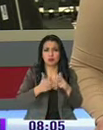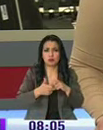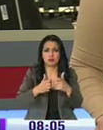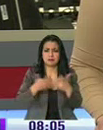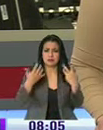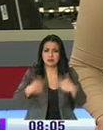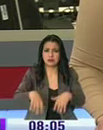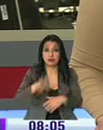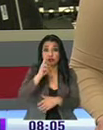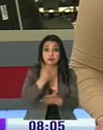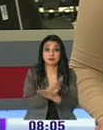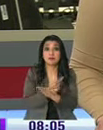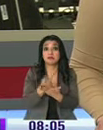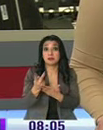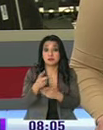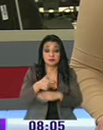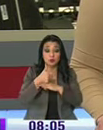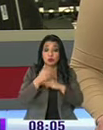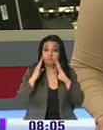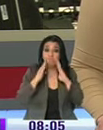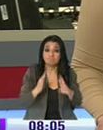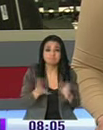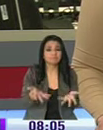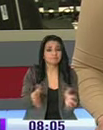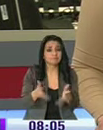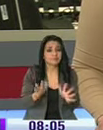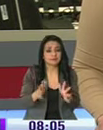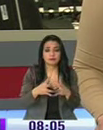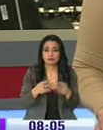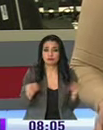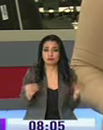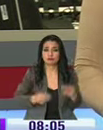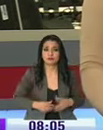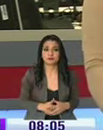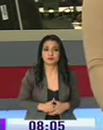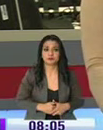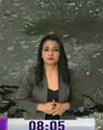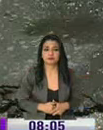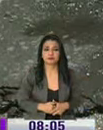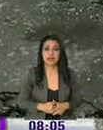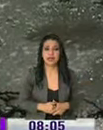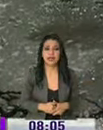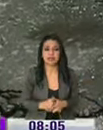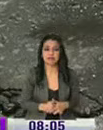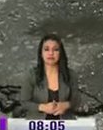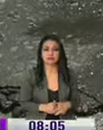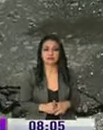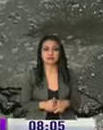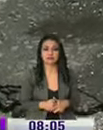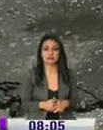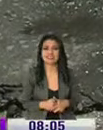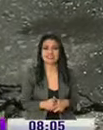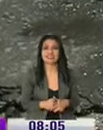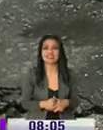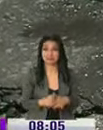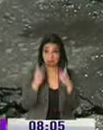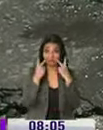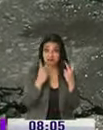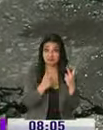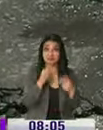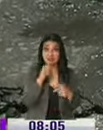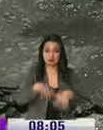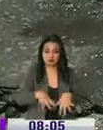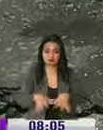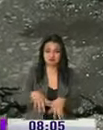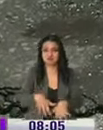ya 2 semanas y las autoridades todavía no les han prestado atención. Lo que usted está viendo no es un charco de agua